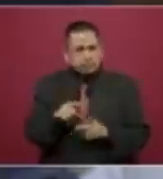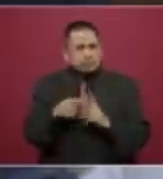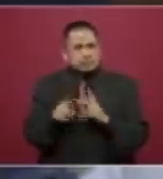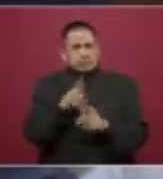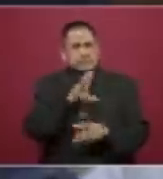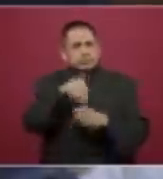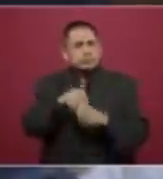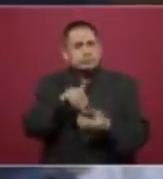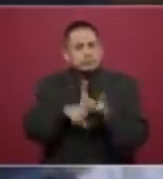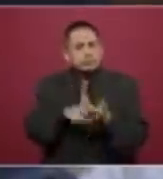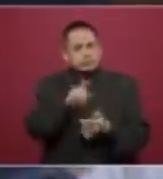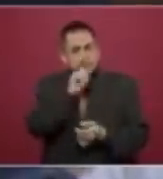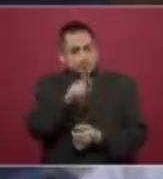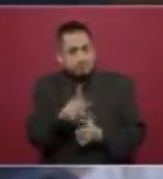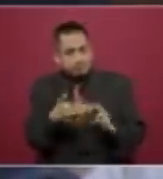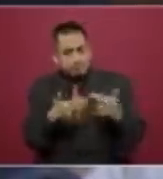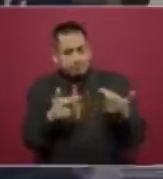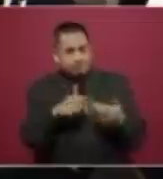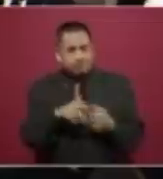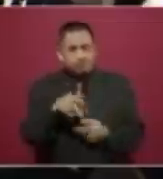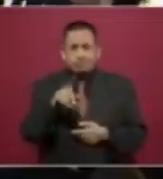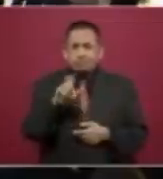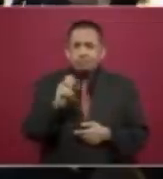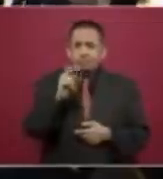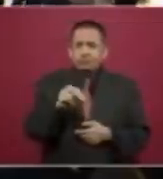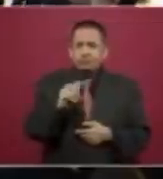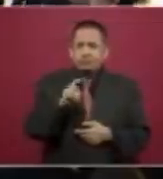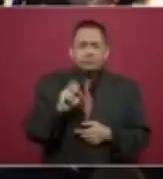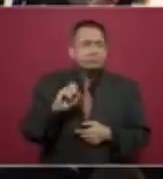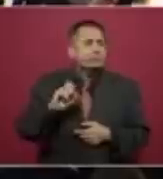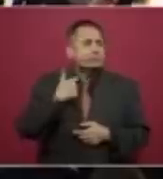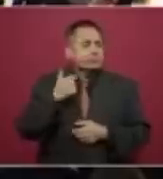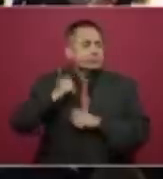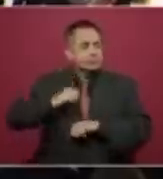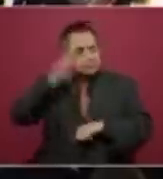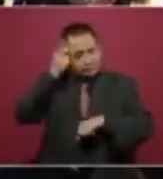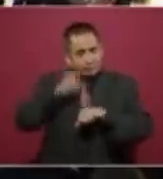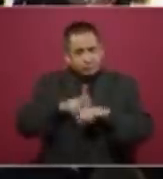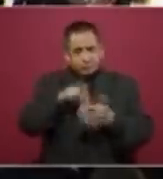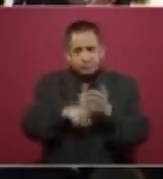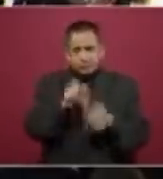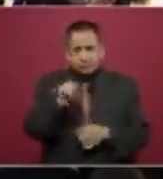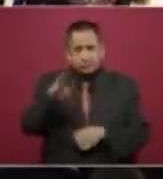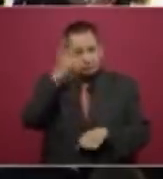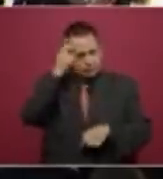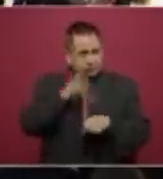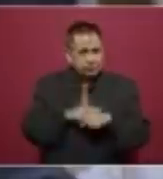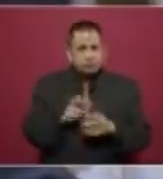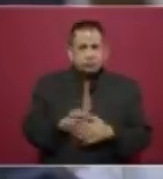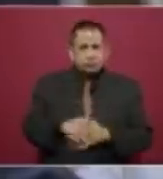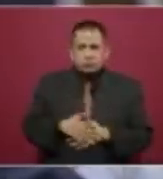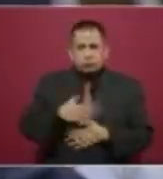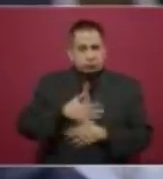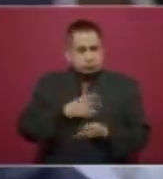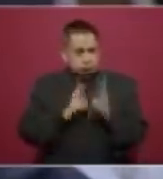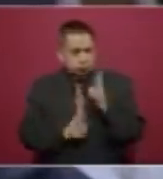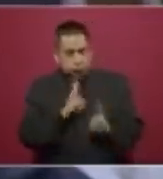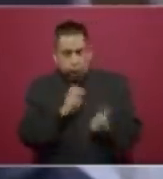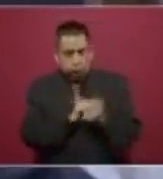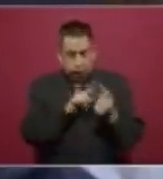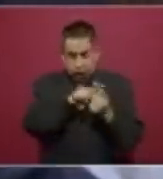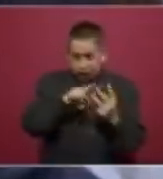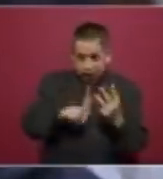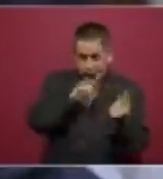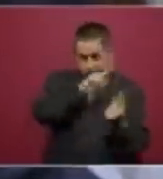inmiscuido, está relacionado Eduardo León Trawitz, quien era el titular de esta subdirección? En Uno TV platicamos con uno de estos